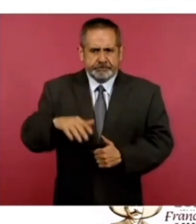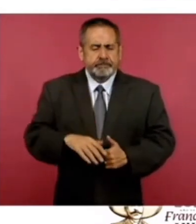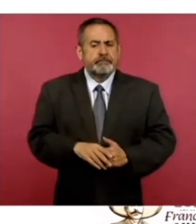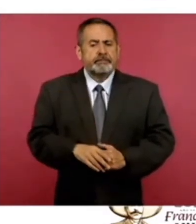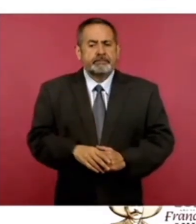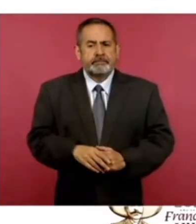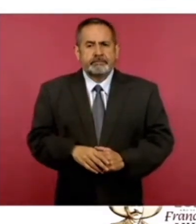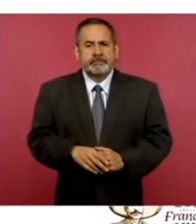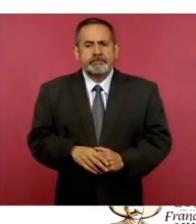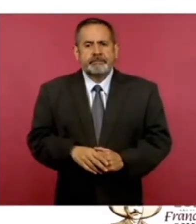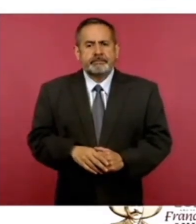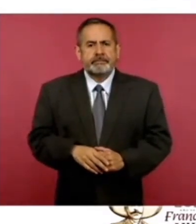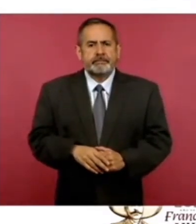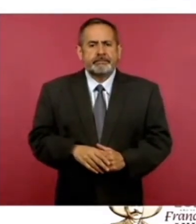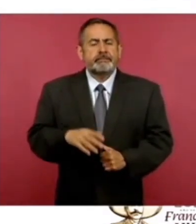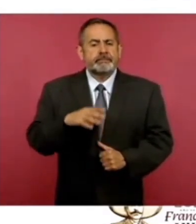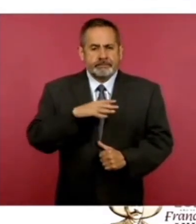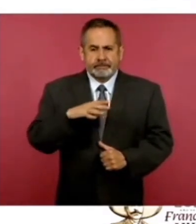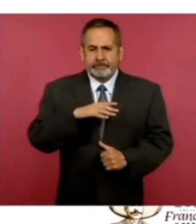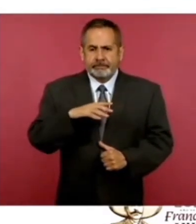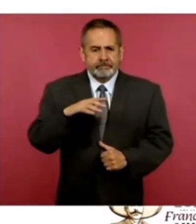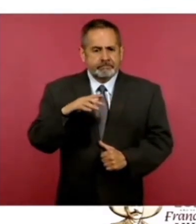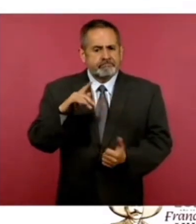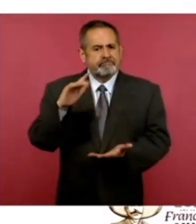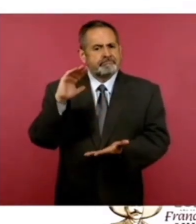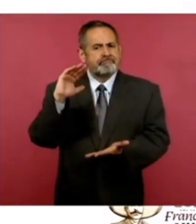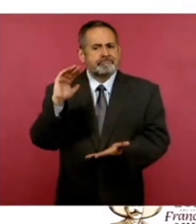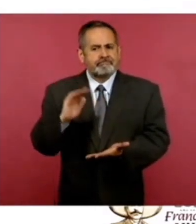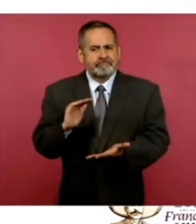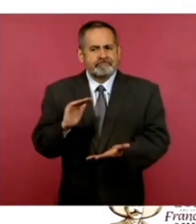una disminución.